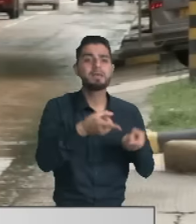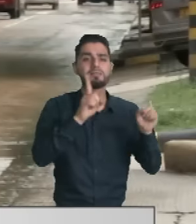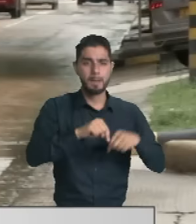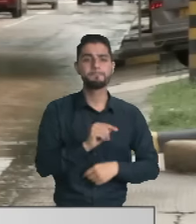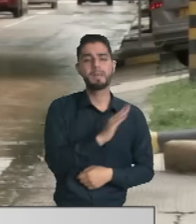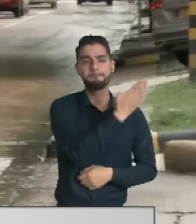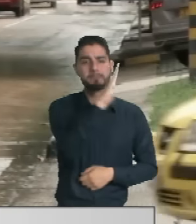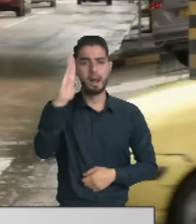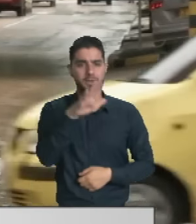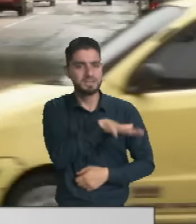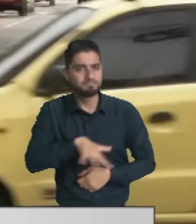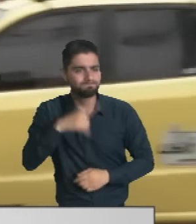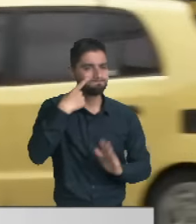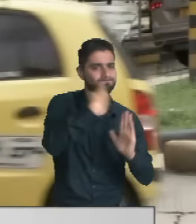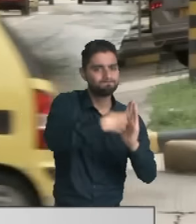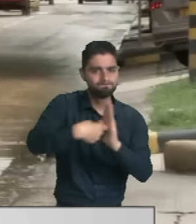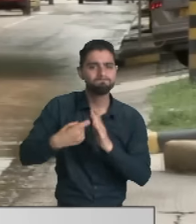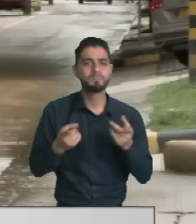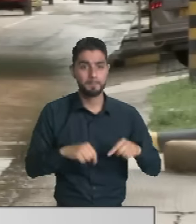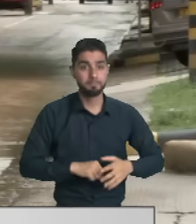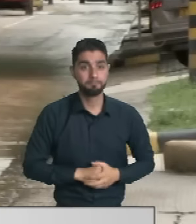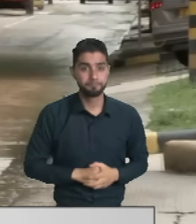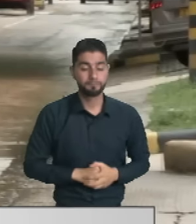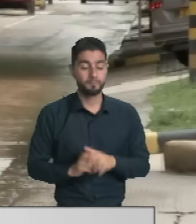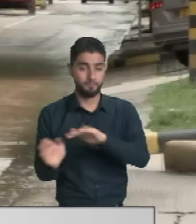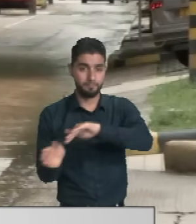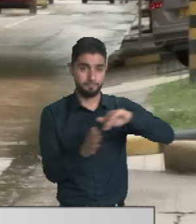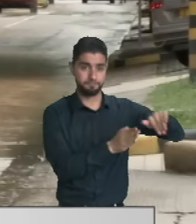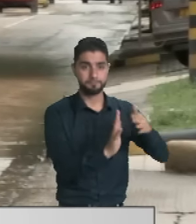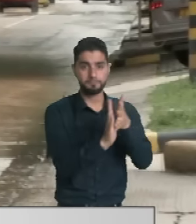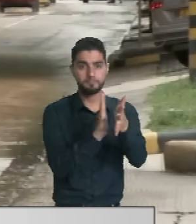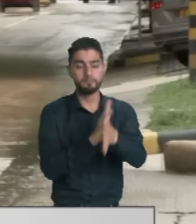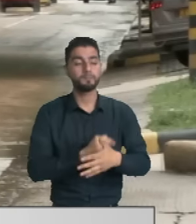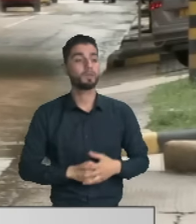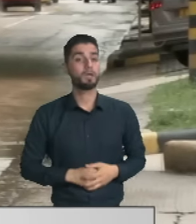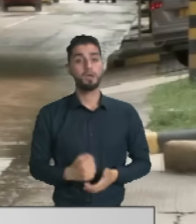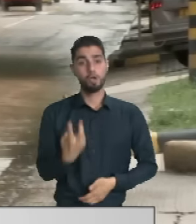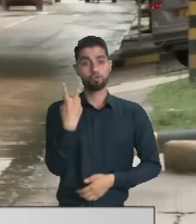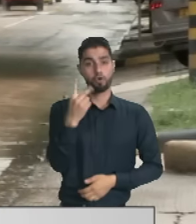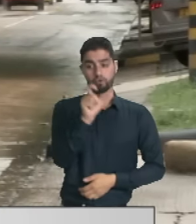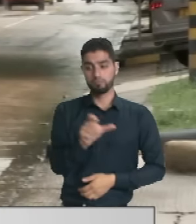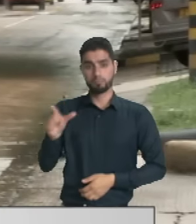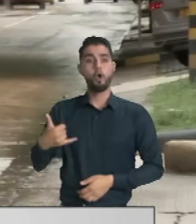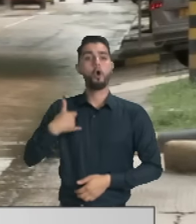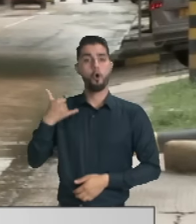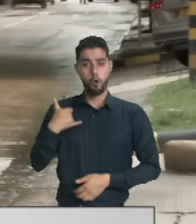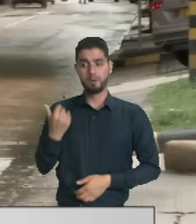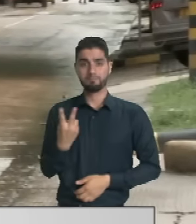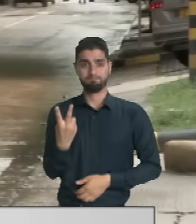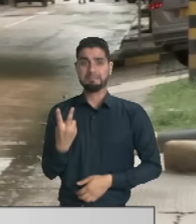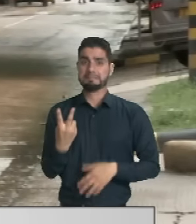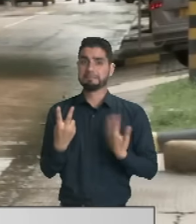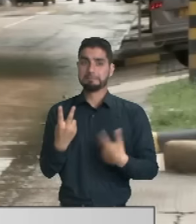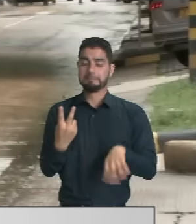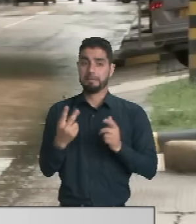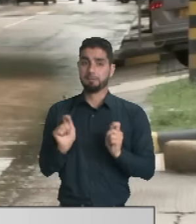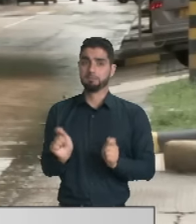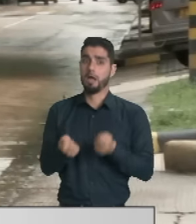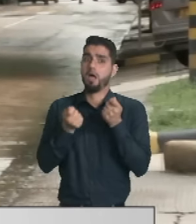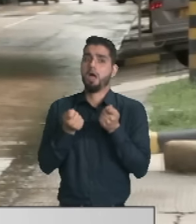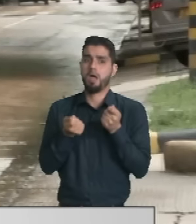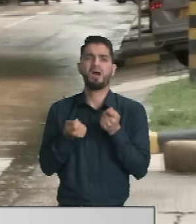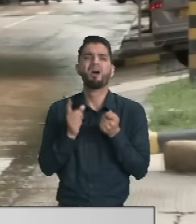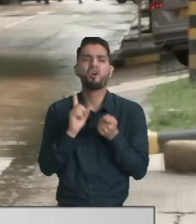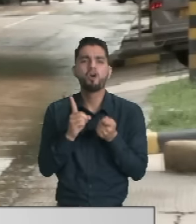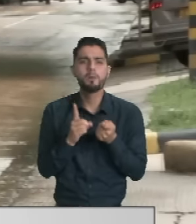Barranquilla. Y en otras noticias, la historia de dos jóvenes que se salvaron tras ser